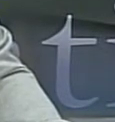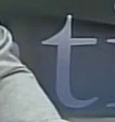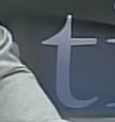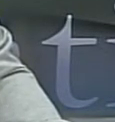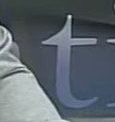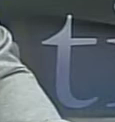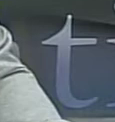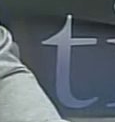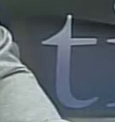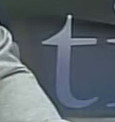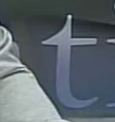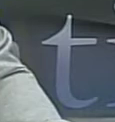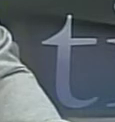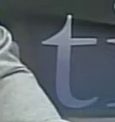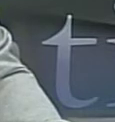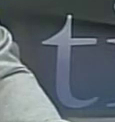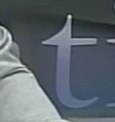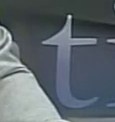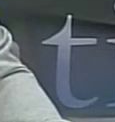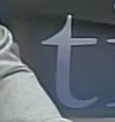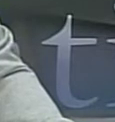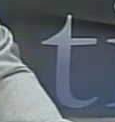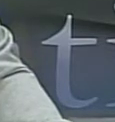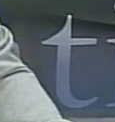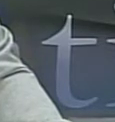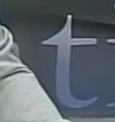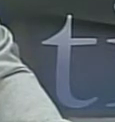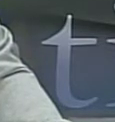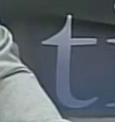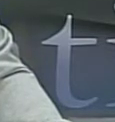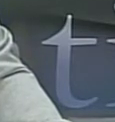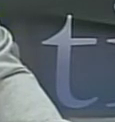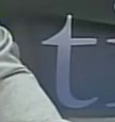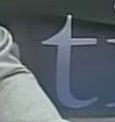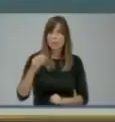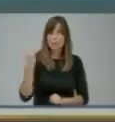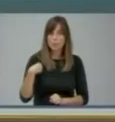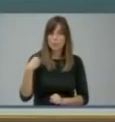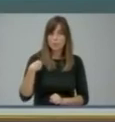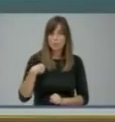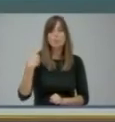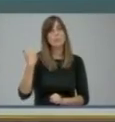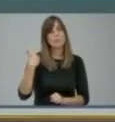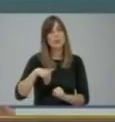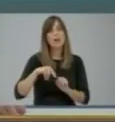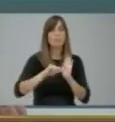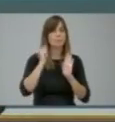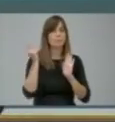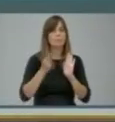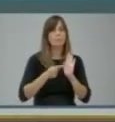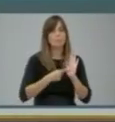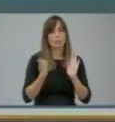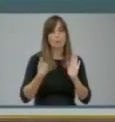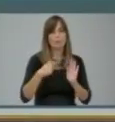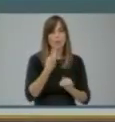el 60 por ciento y lo único que hace falta es que la gente se vacune todos los medios públicos